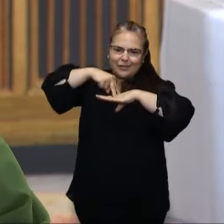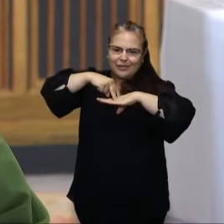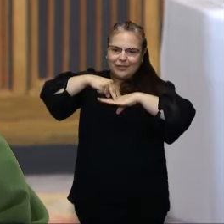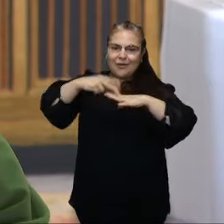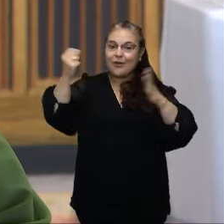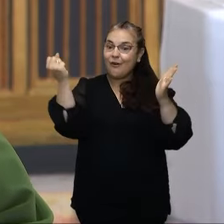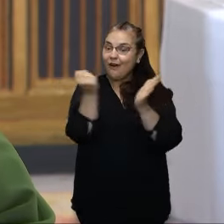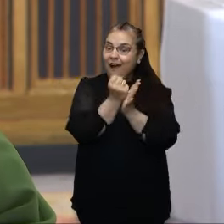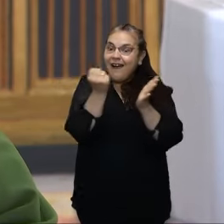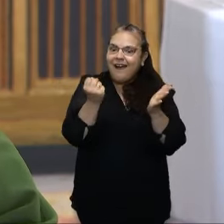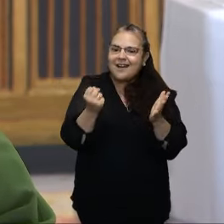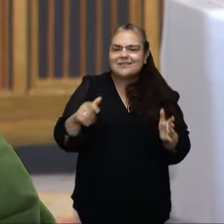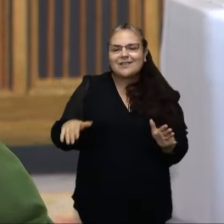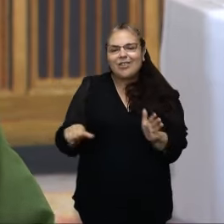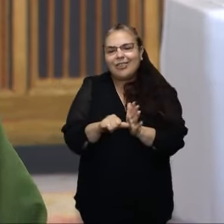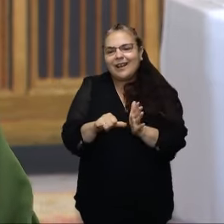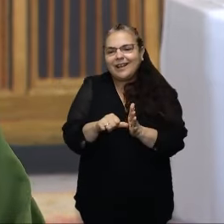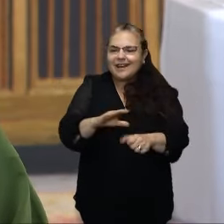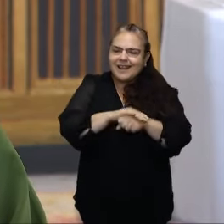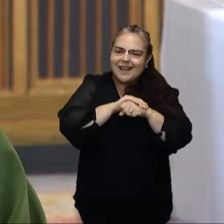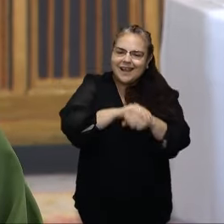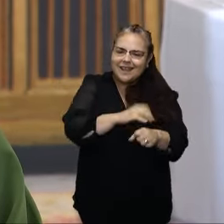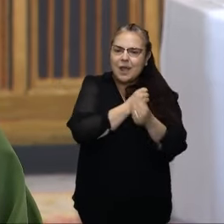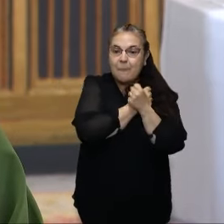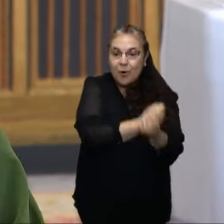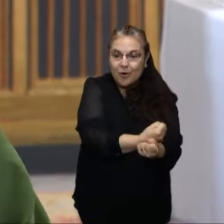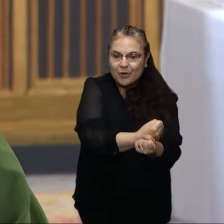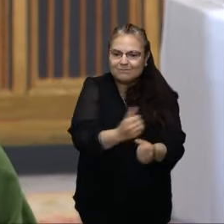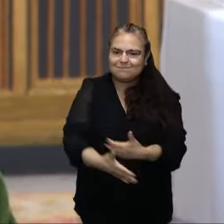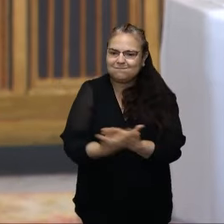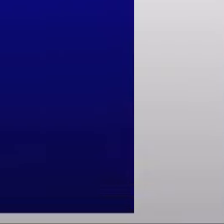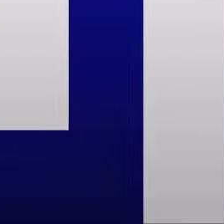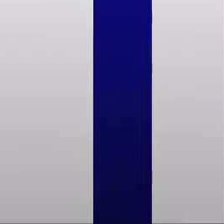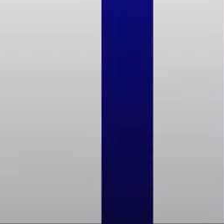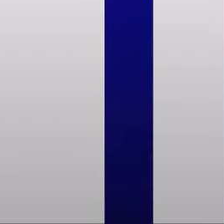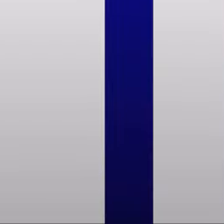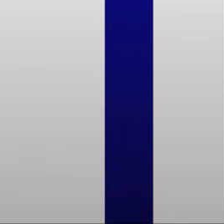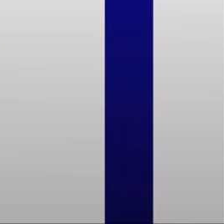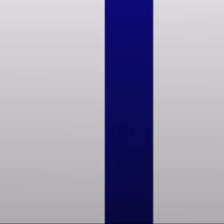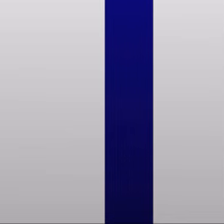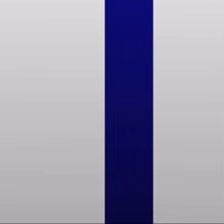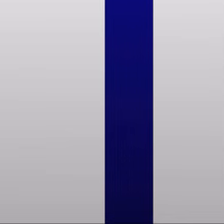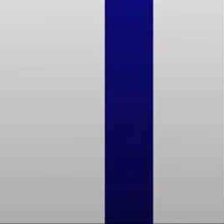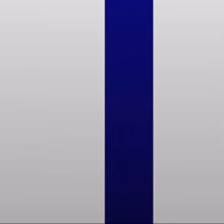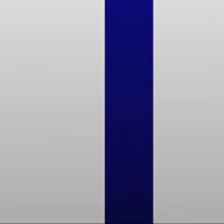con gestos de cercanía y amor hacia los demás. Que así sea.